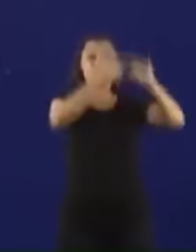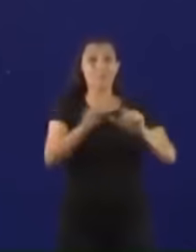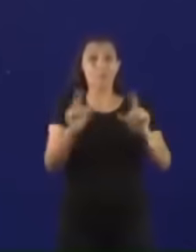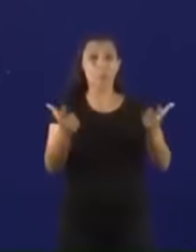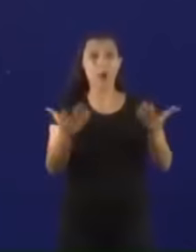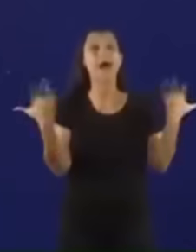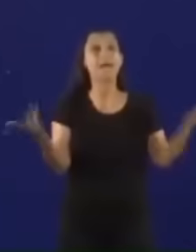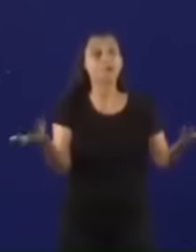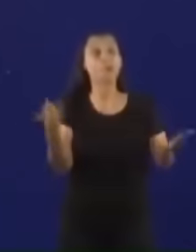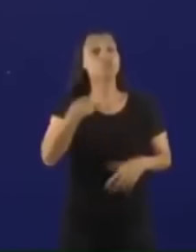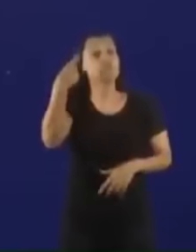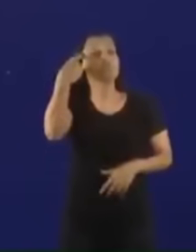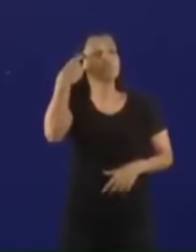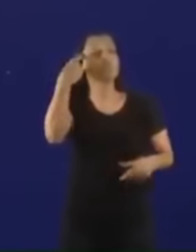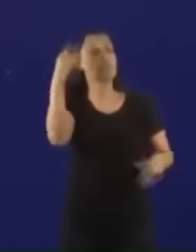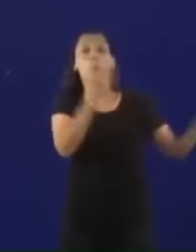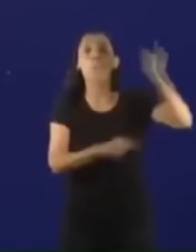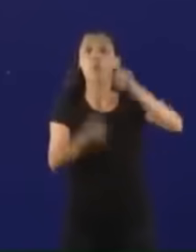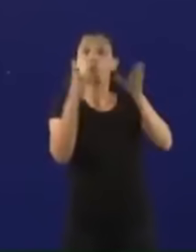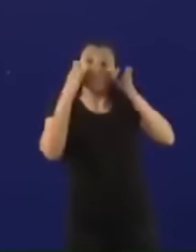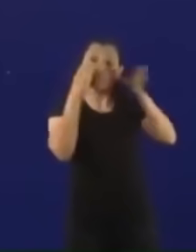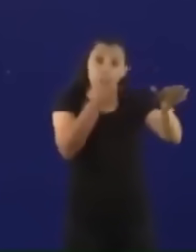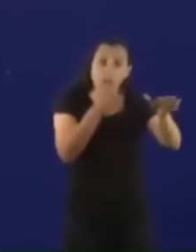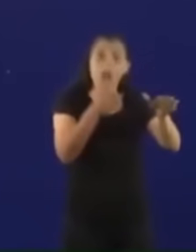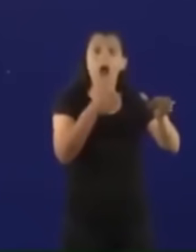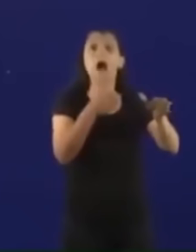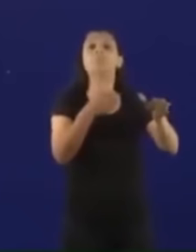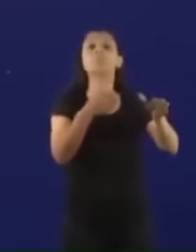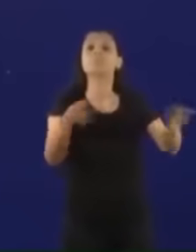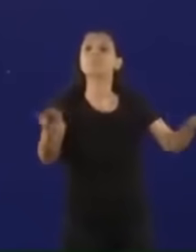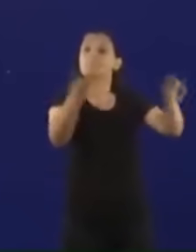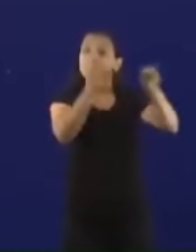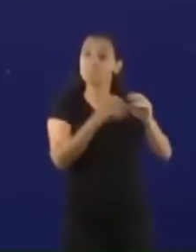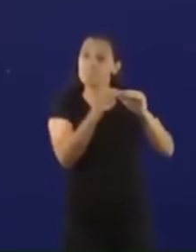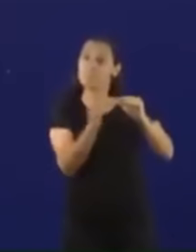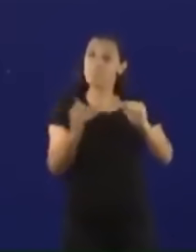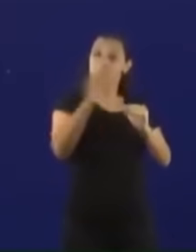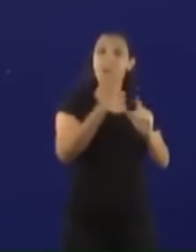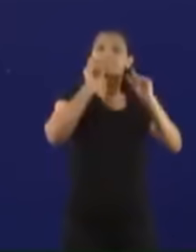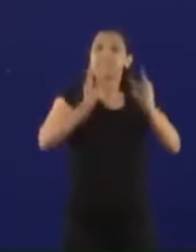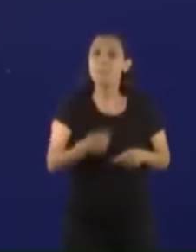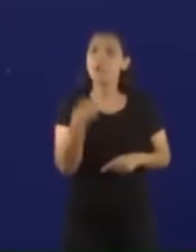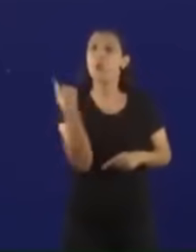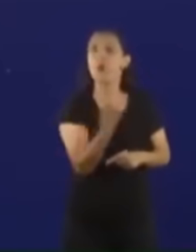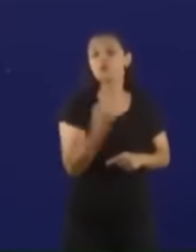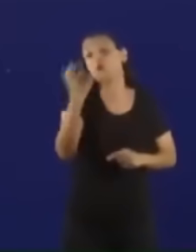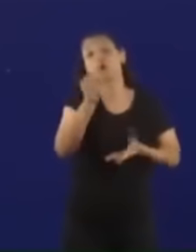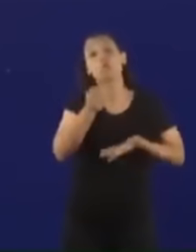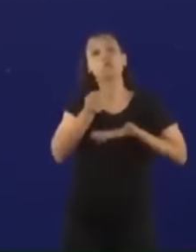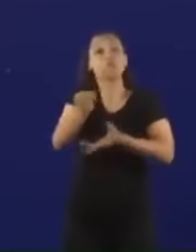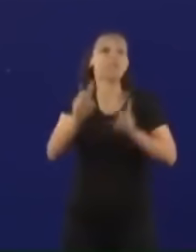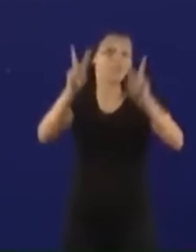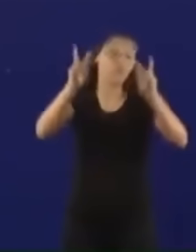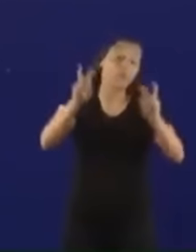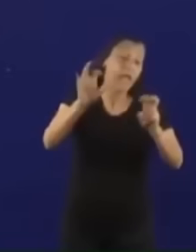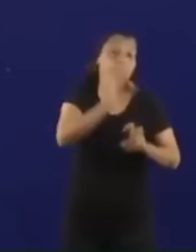va a estar puesto en el ahorro y el incentivo va a estar puesto en, o el subsidio, o